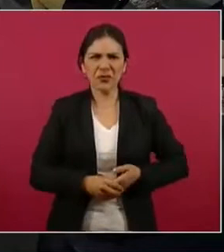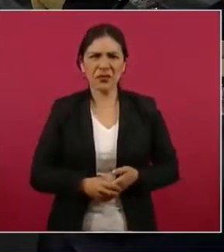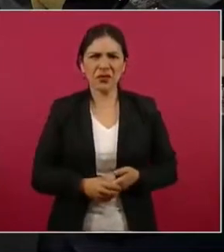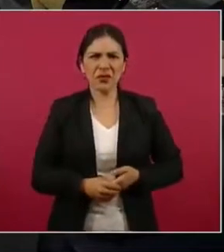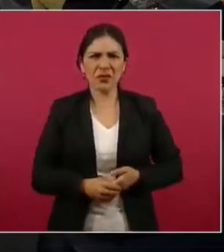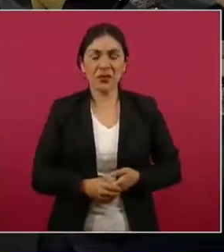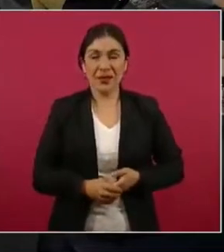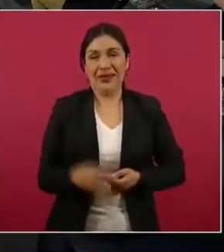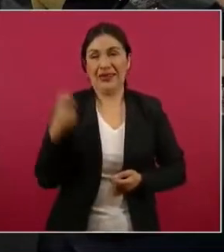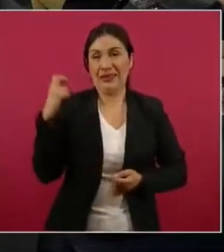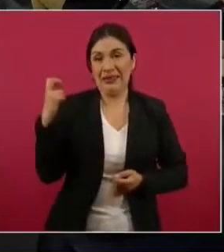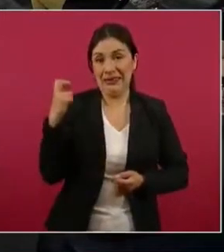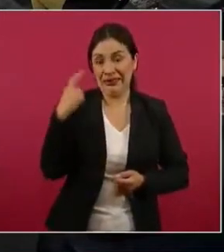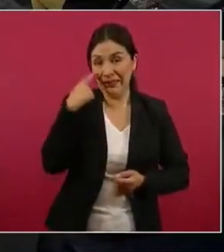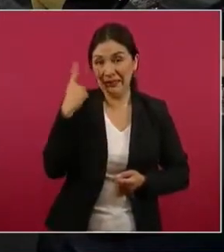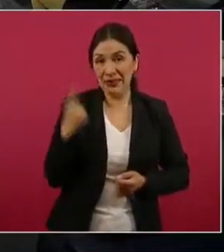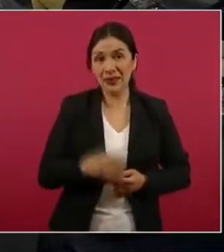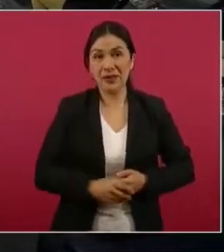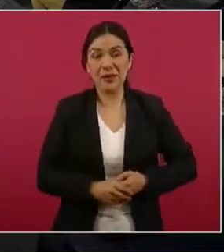Ahí está.